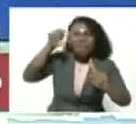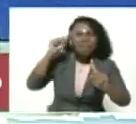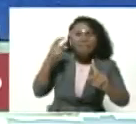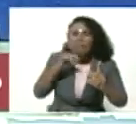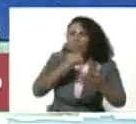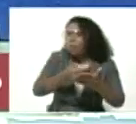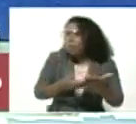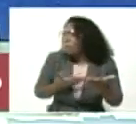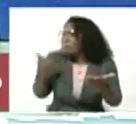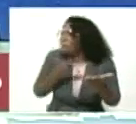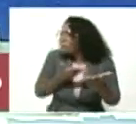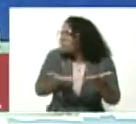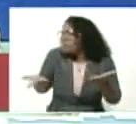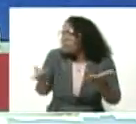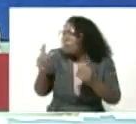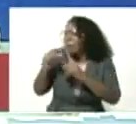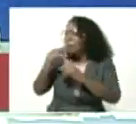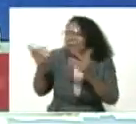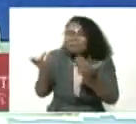informe.